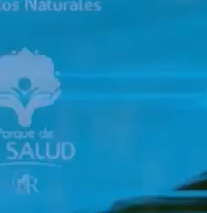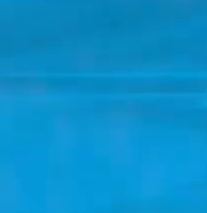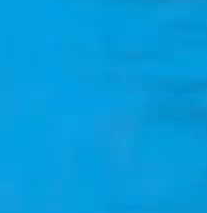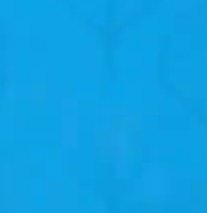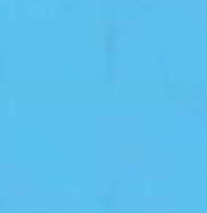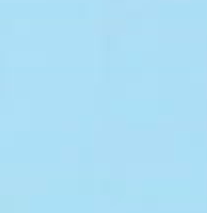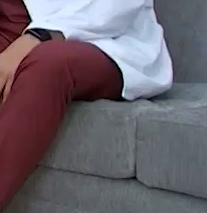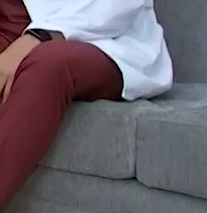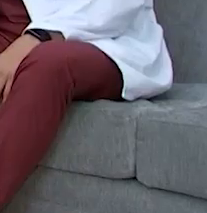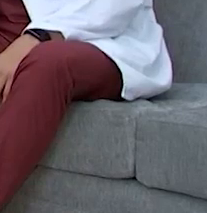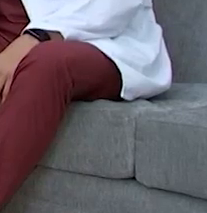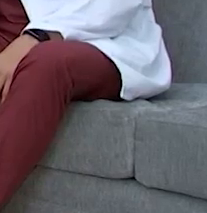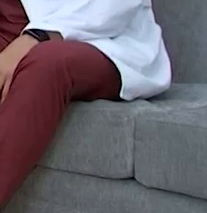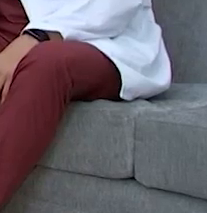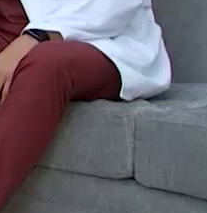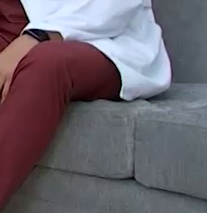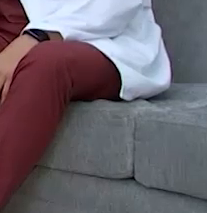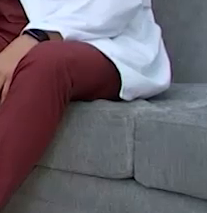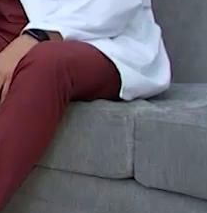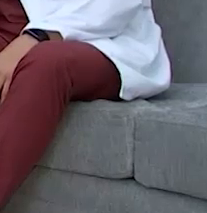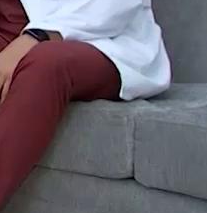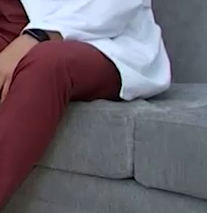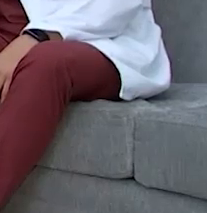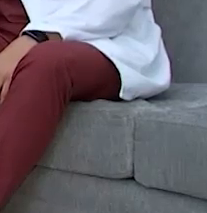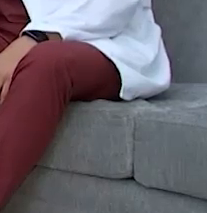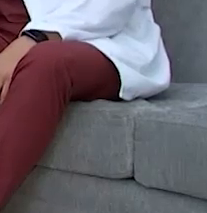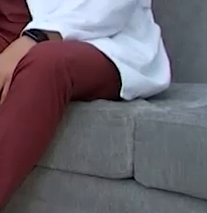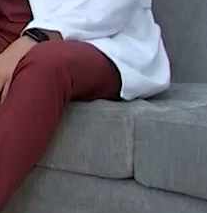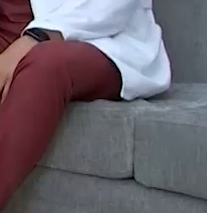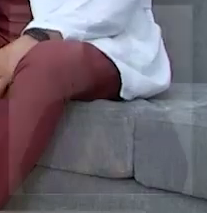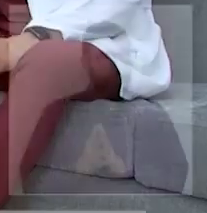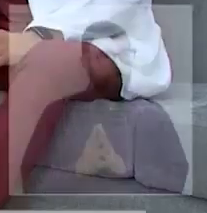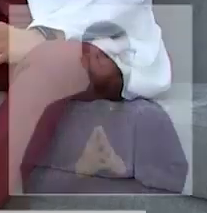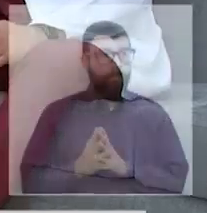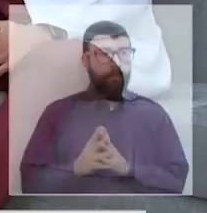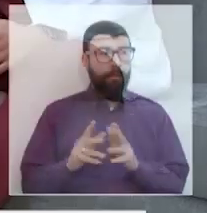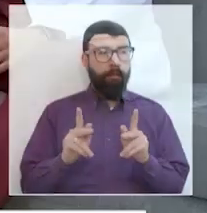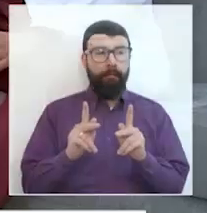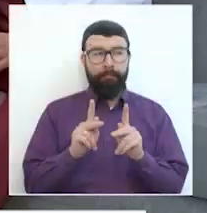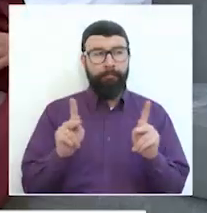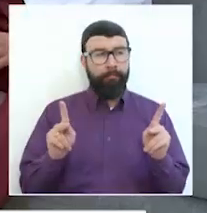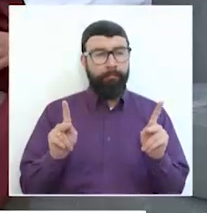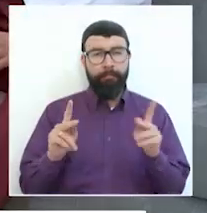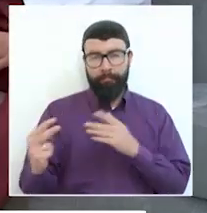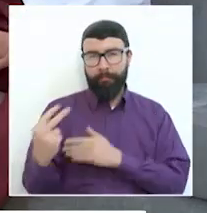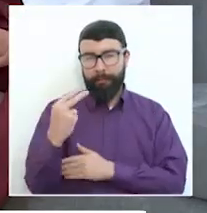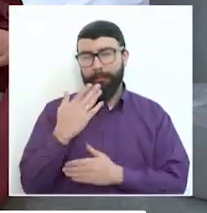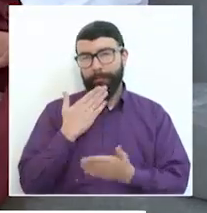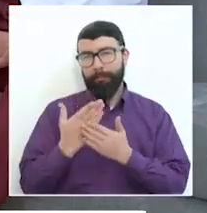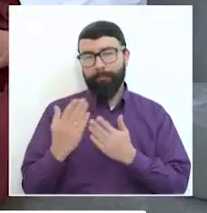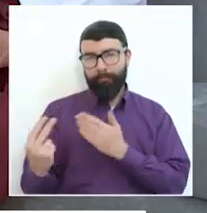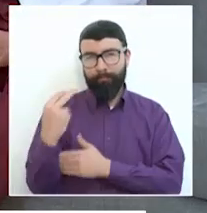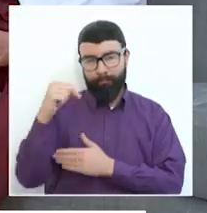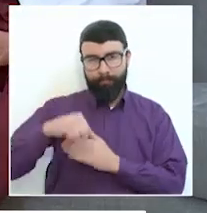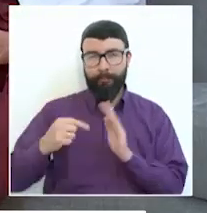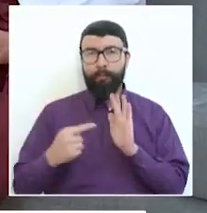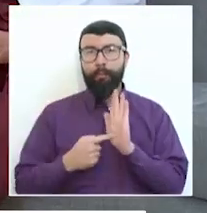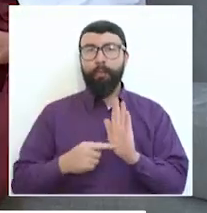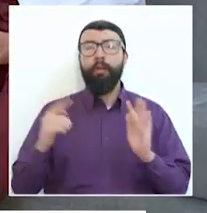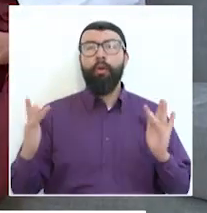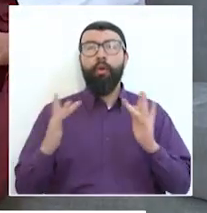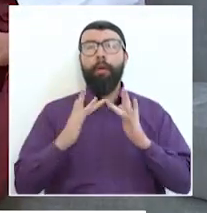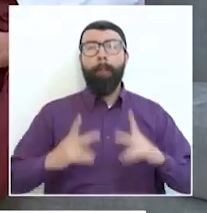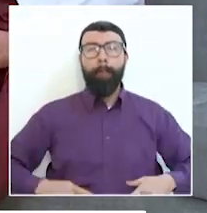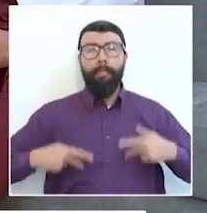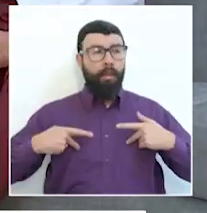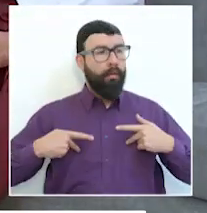y el Parque de la Salud. Muchas gracias por estar nuevamente con nosotros en una nueva edición de Conexión Vital. Estamos en este momento